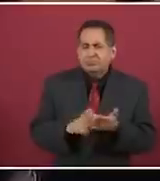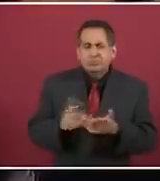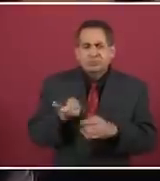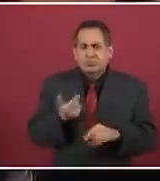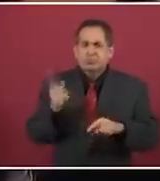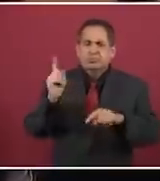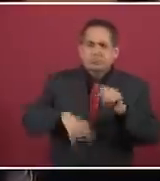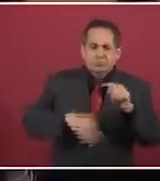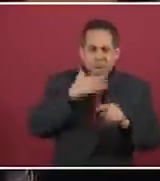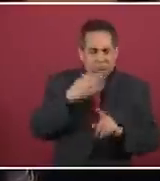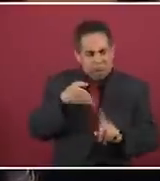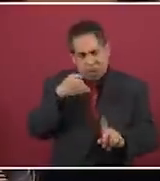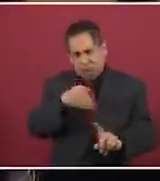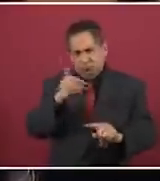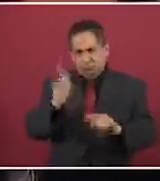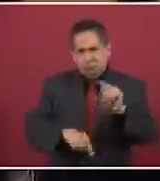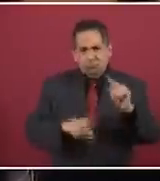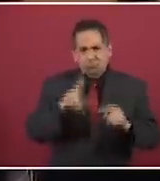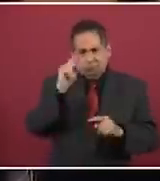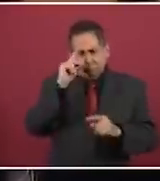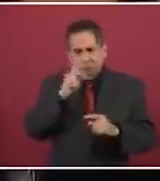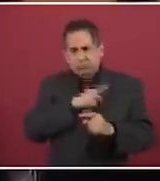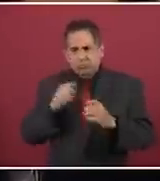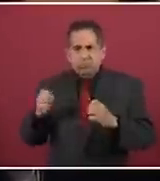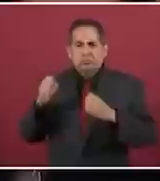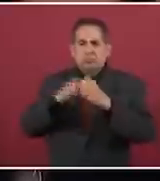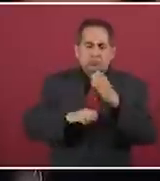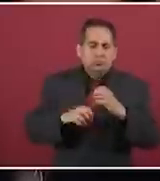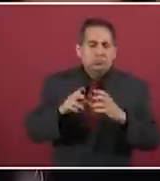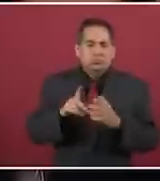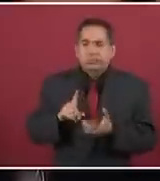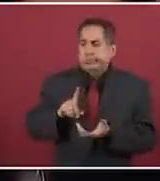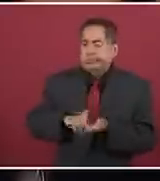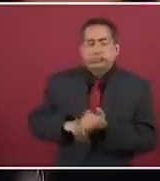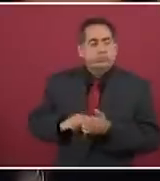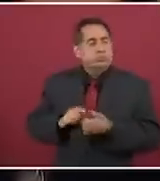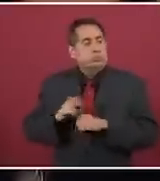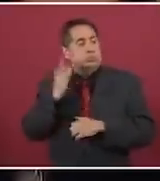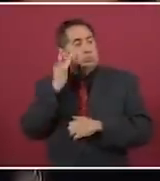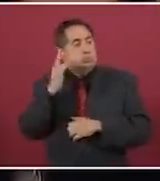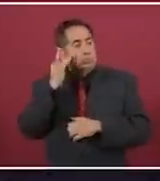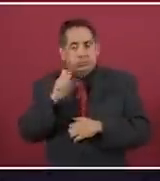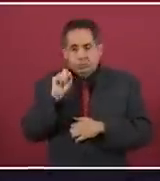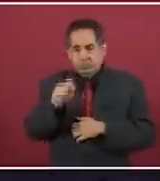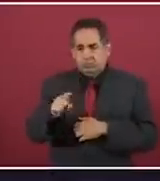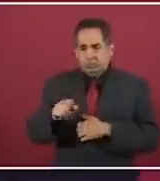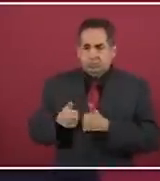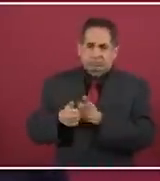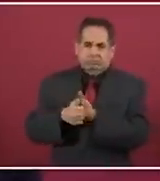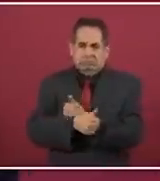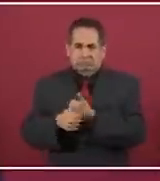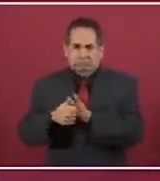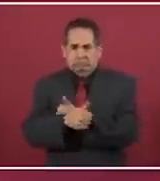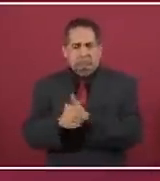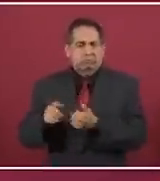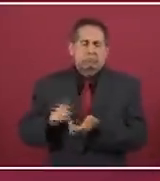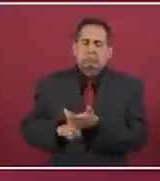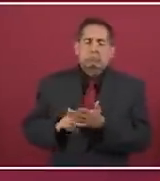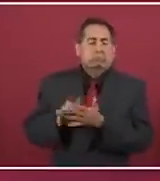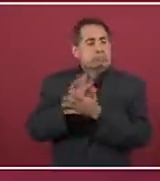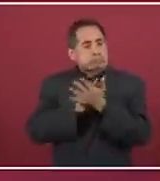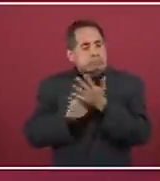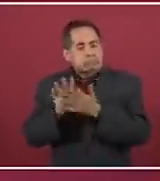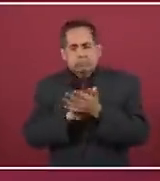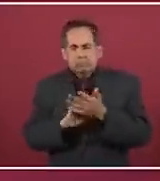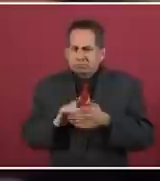combatir de manera directa y que no lo sigan engañando, que traten dentro de sus las secretarías maquillando esos puestos que siguen